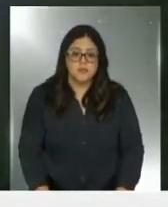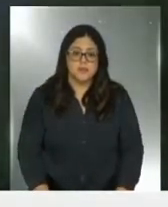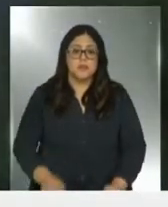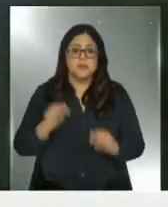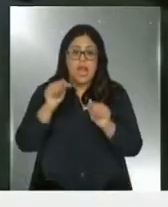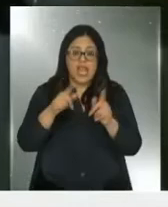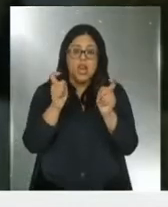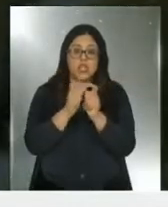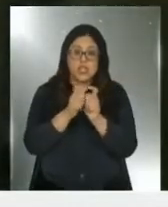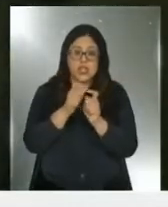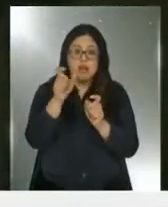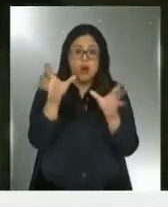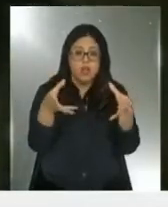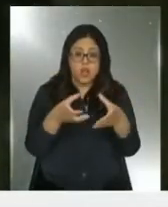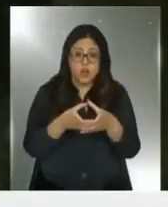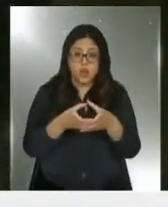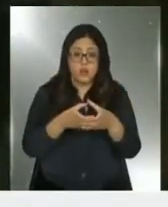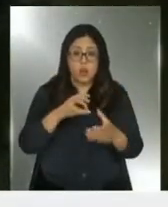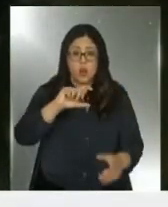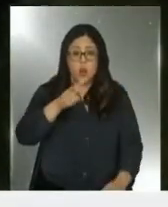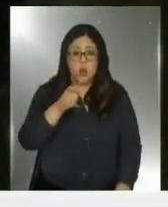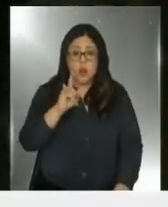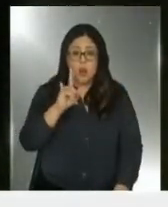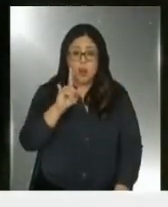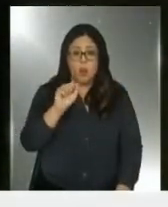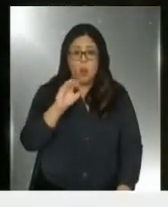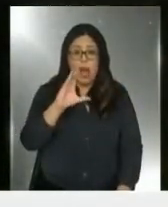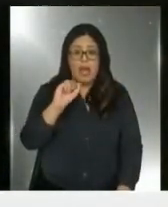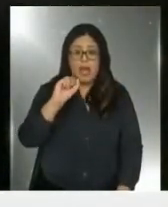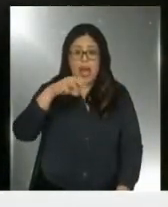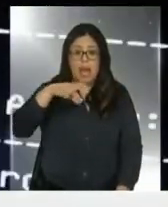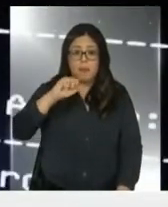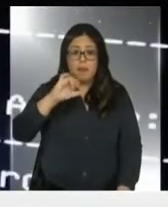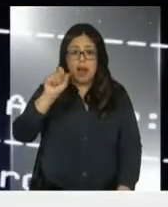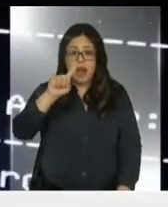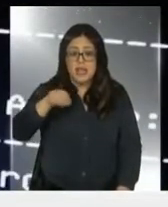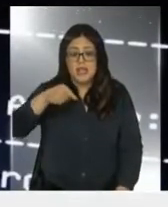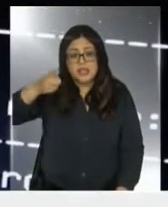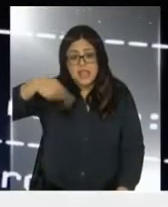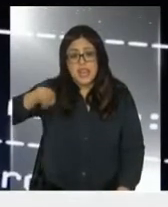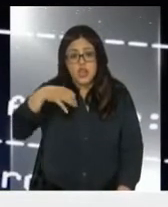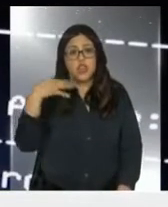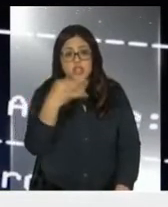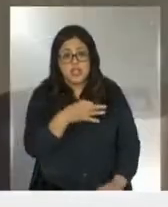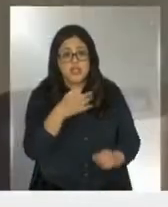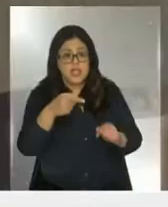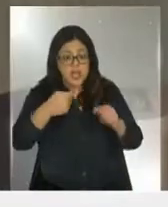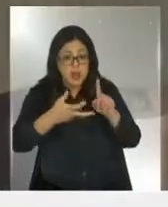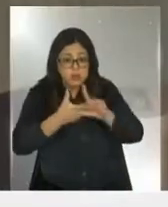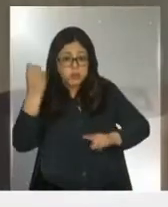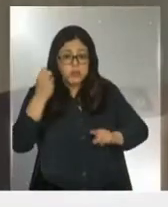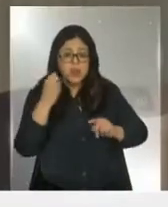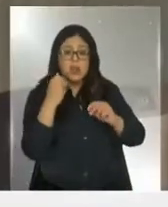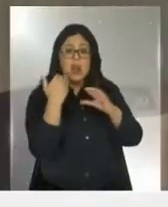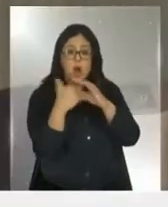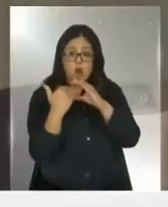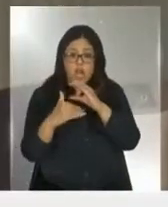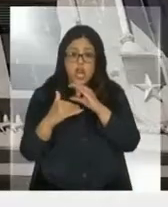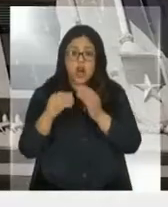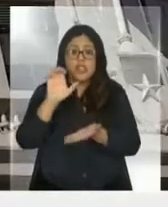Logramos contactarnos con el grupo Las Guacamayas, quienes revelan que hackearon los mails del Estado Mayor